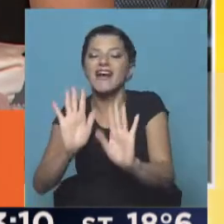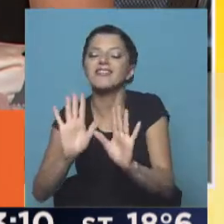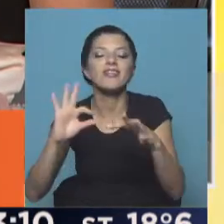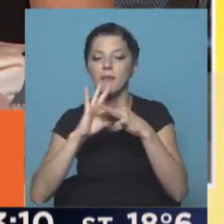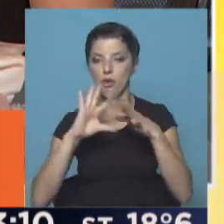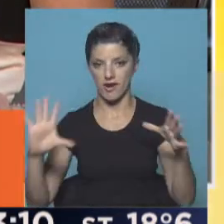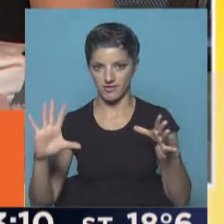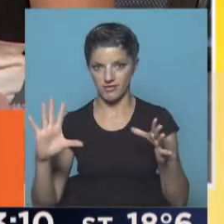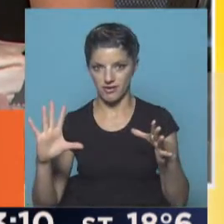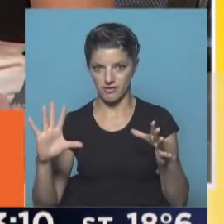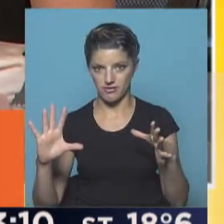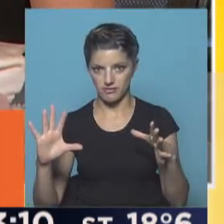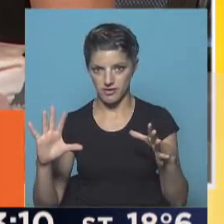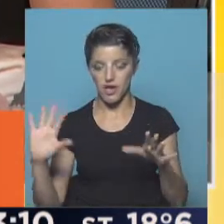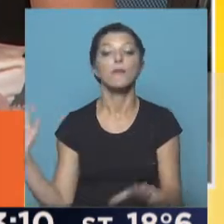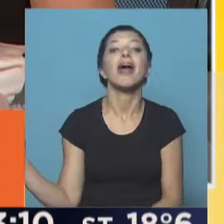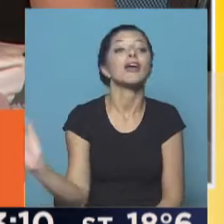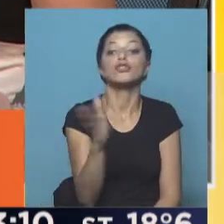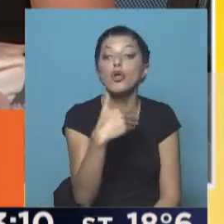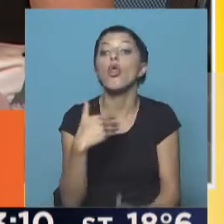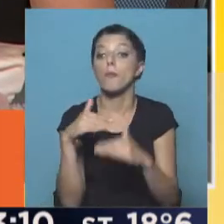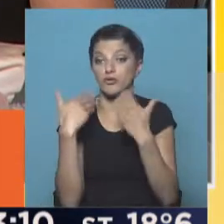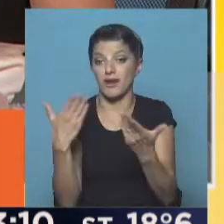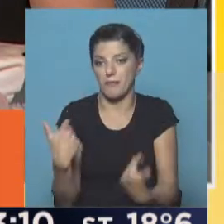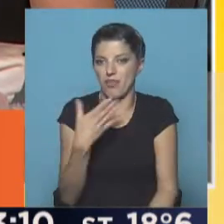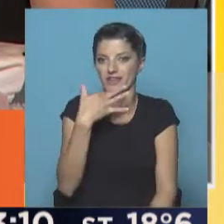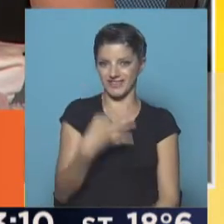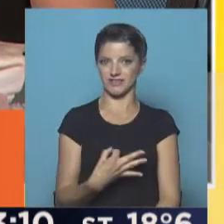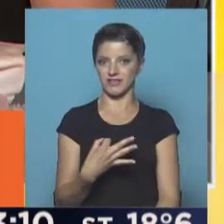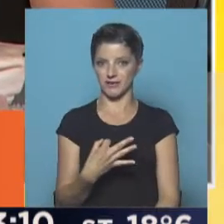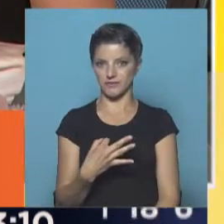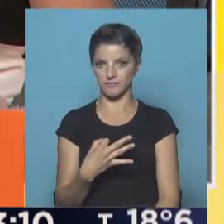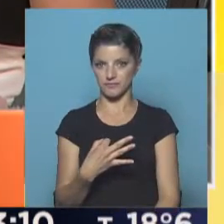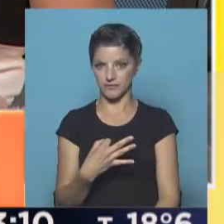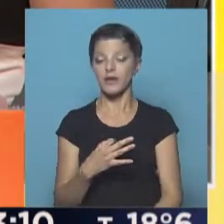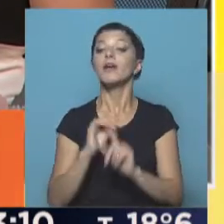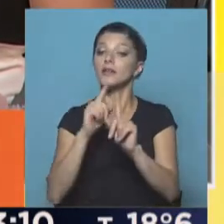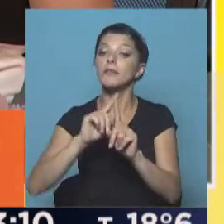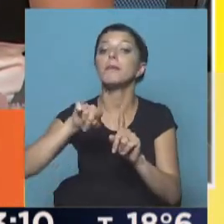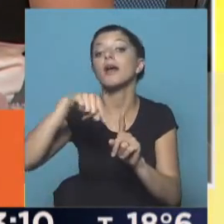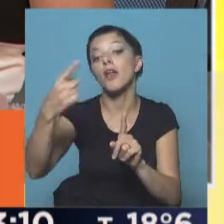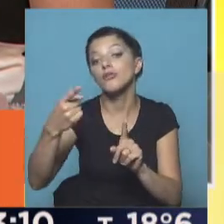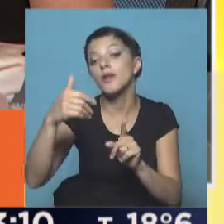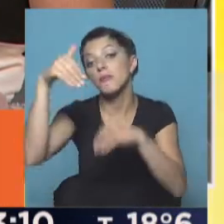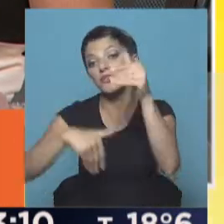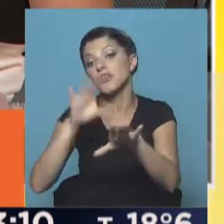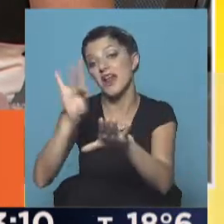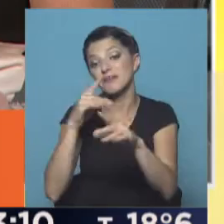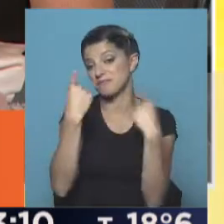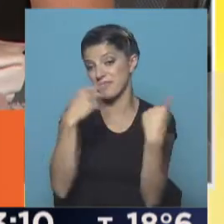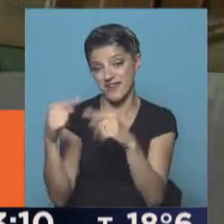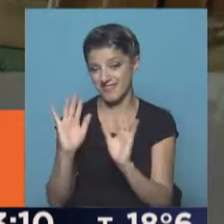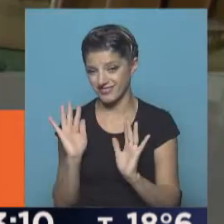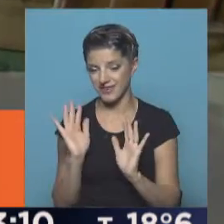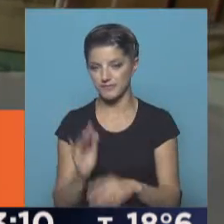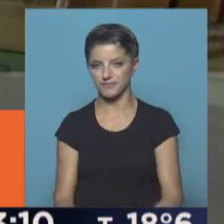de darnos a todos la posibilidad de decidir y también revancha, ¿no? Para que la próxima votar otra cosa. Evidentemente el mejor